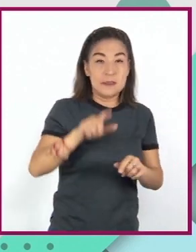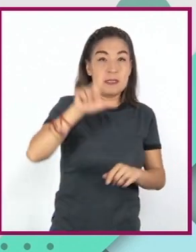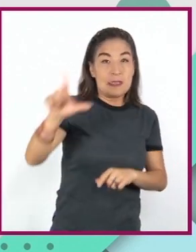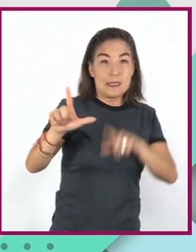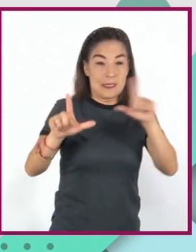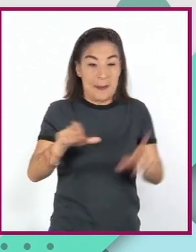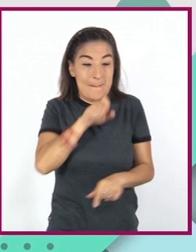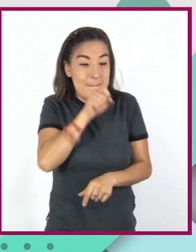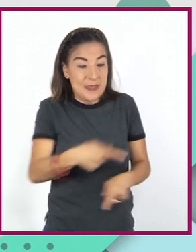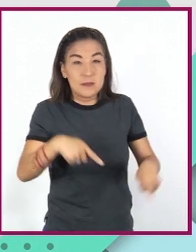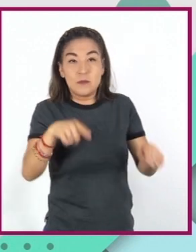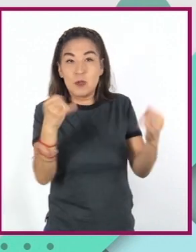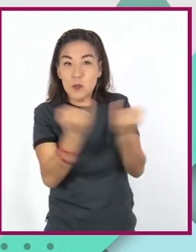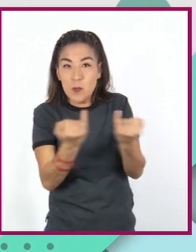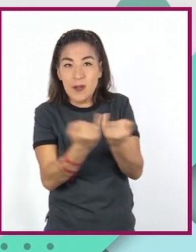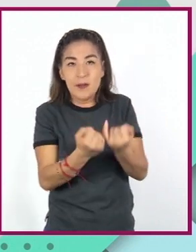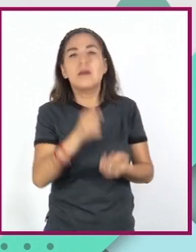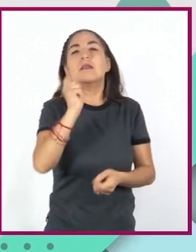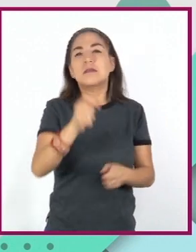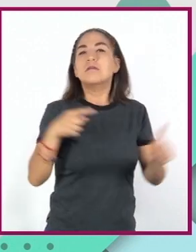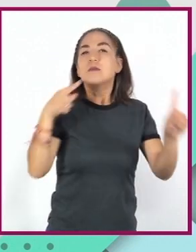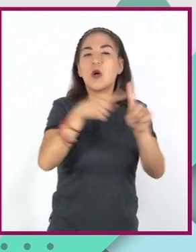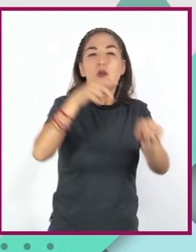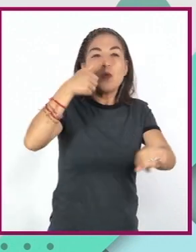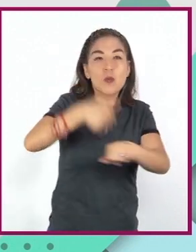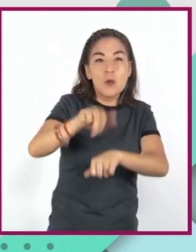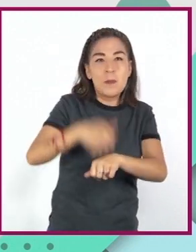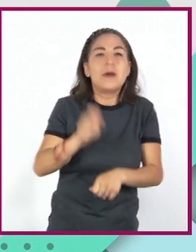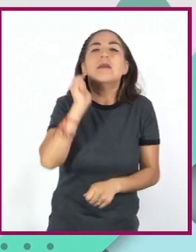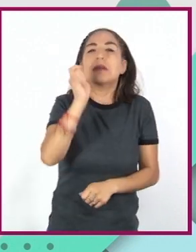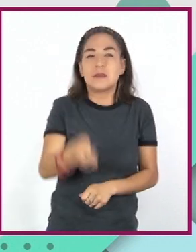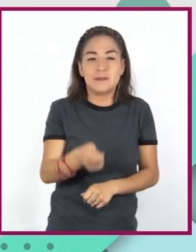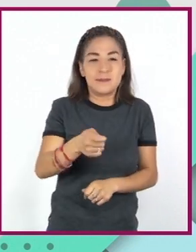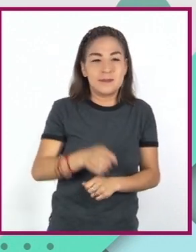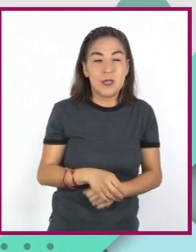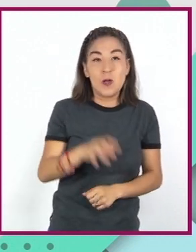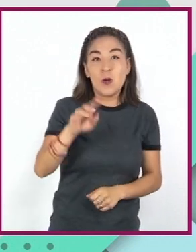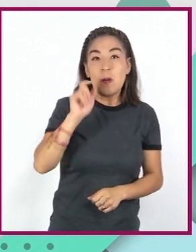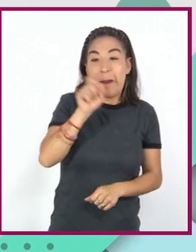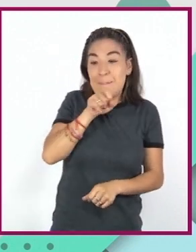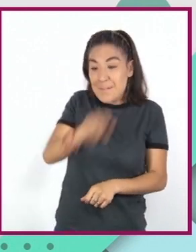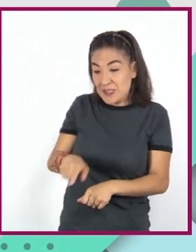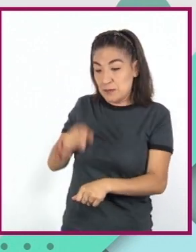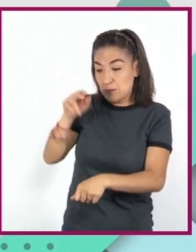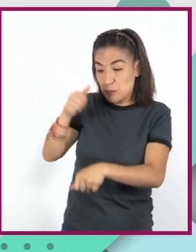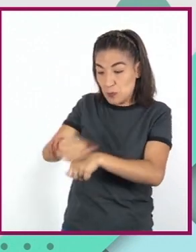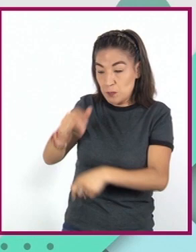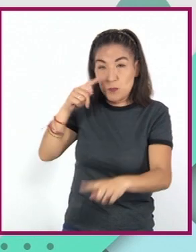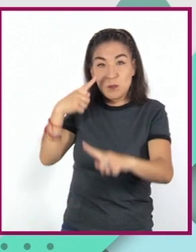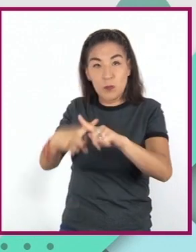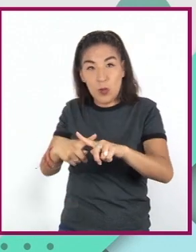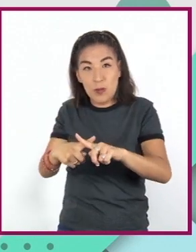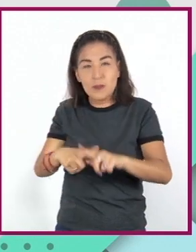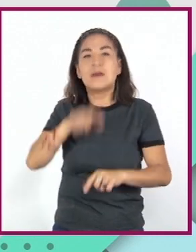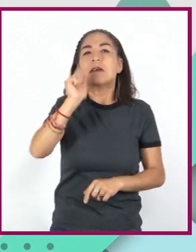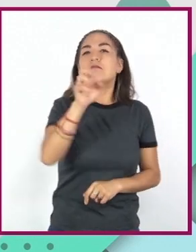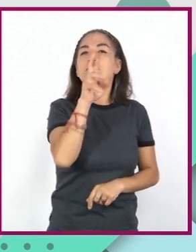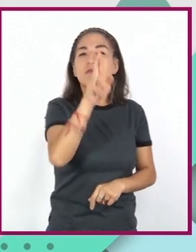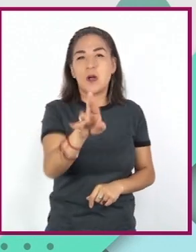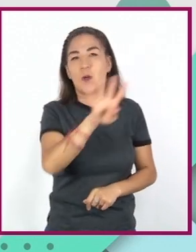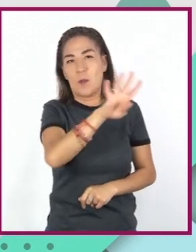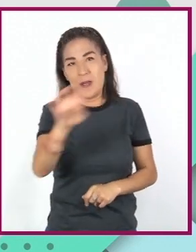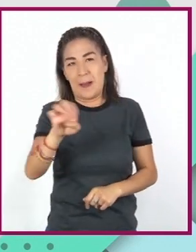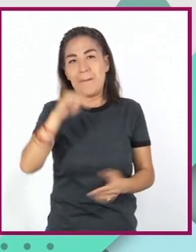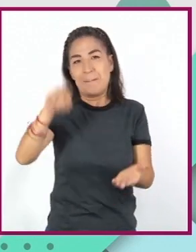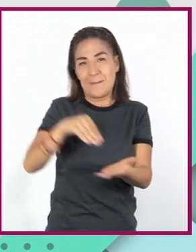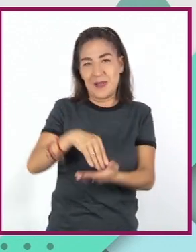sí misma, debemos determinar un número que, multiplicado por sí mismo, dé como producto 400